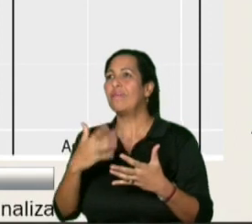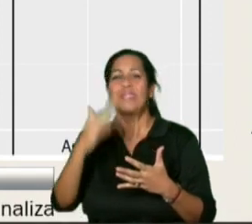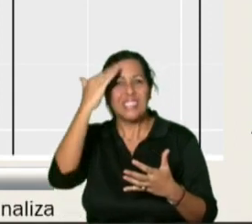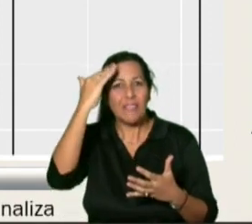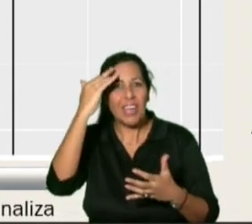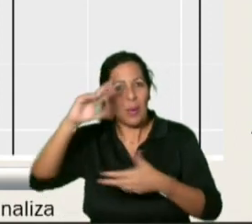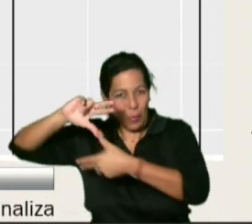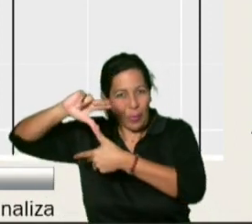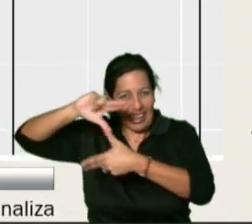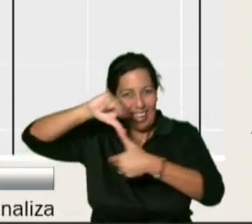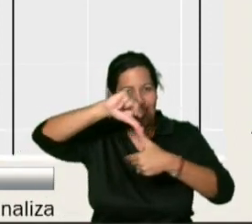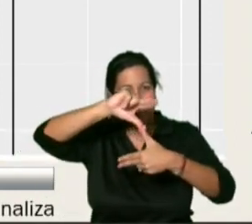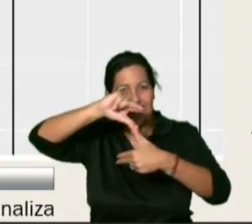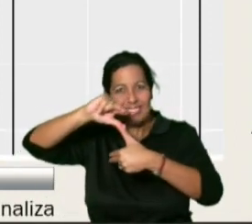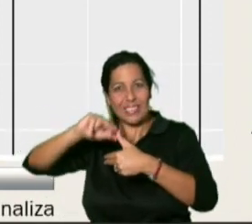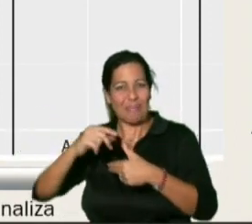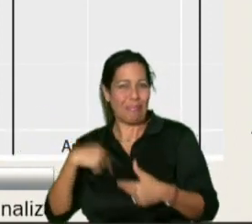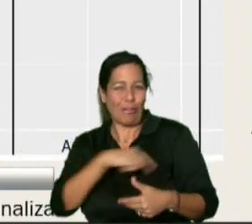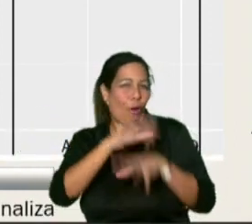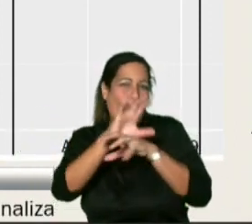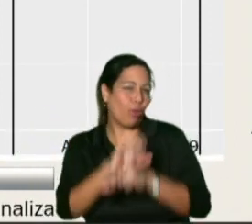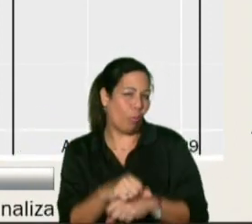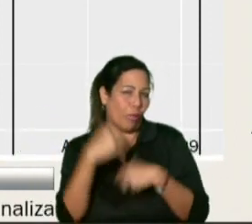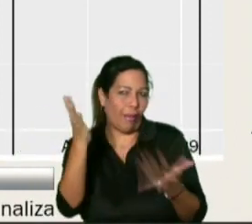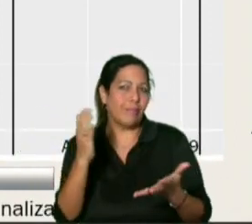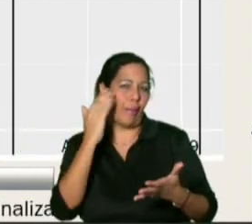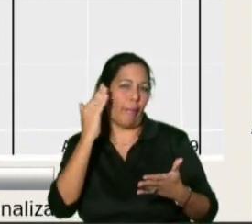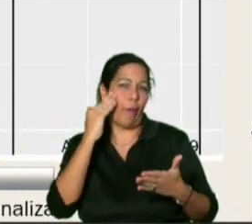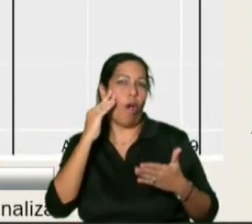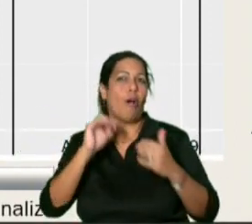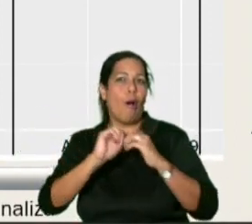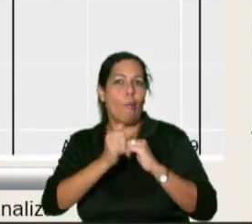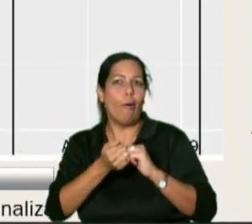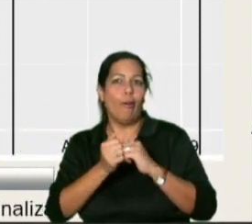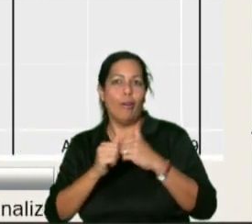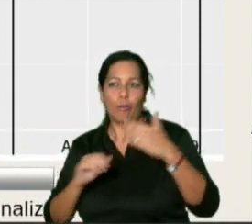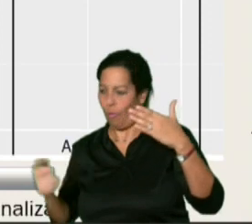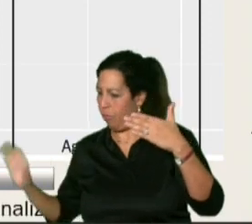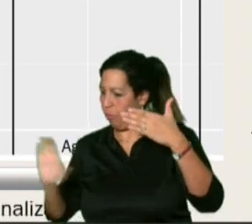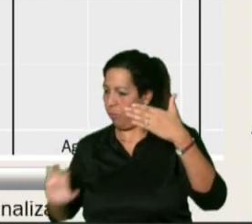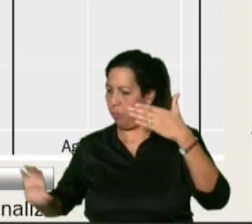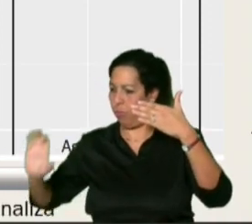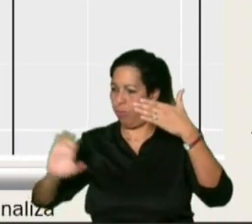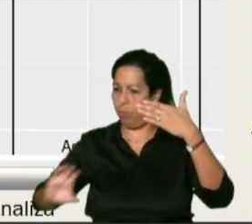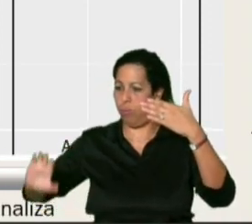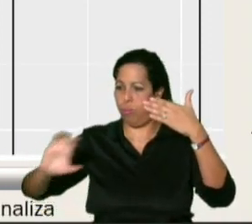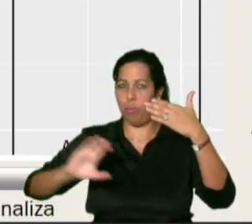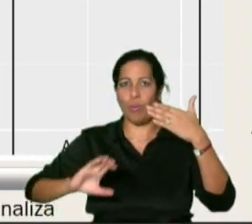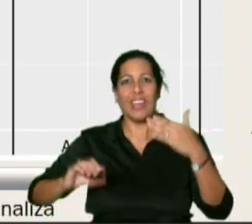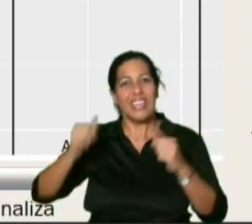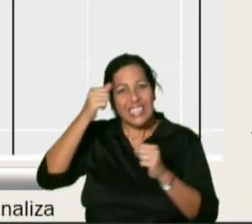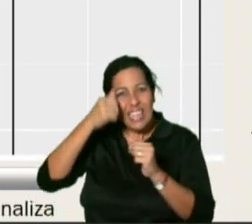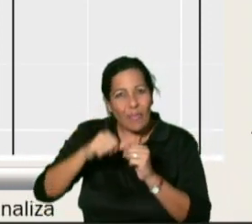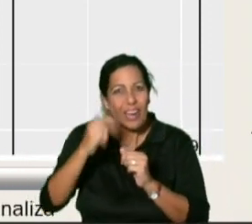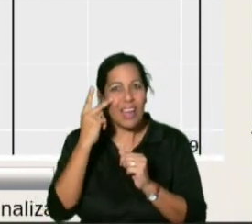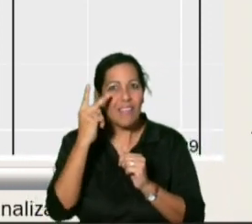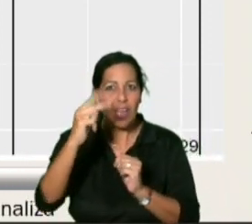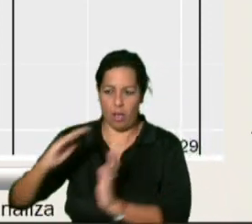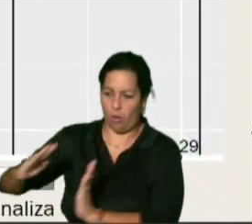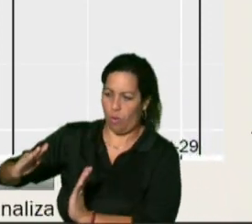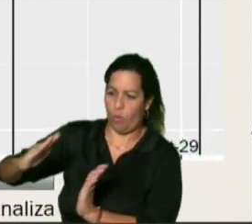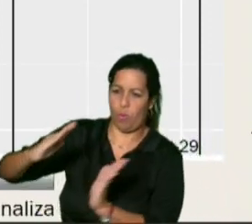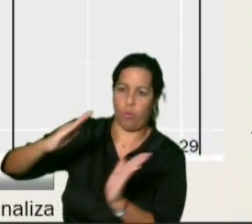la trayectoria de los huracanes, ¿verdad? Que estamos todos muy conscientes de cómo se comportan. Al final, ese cono de